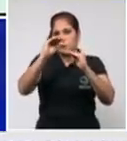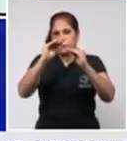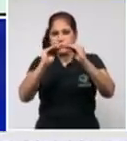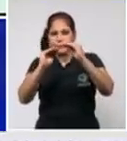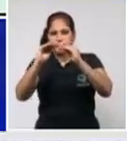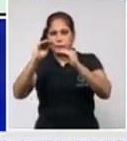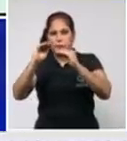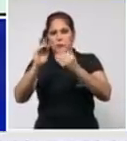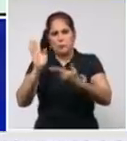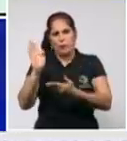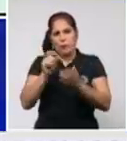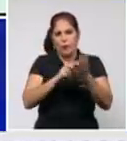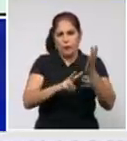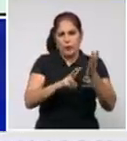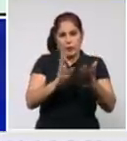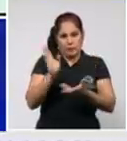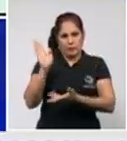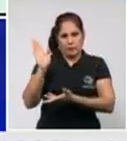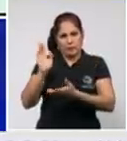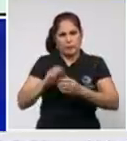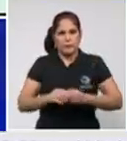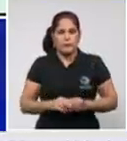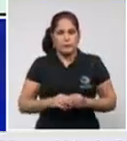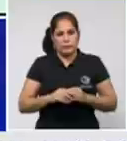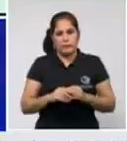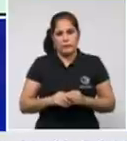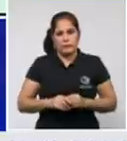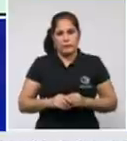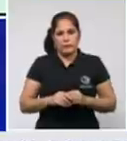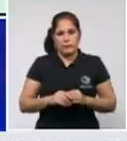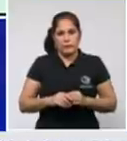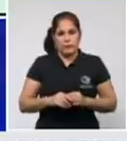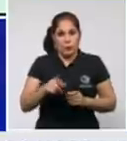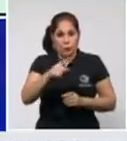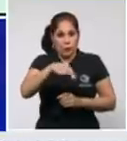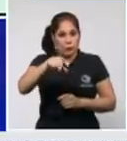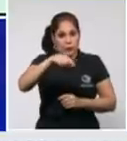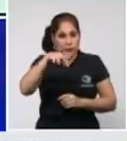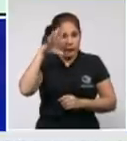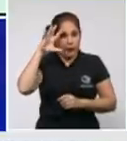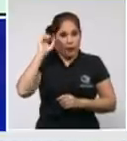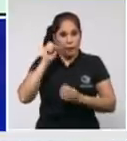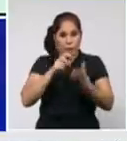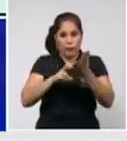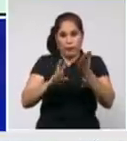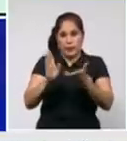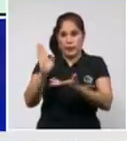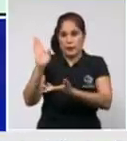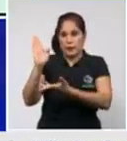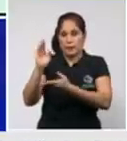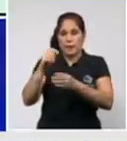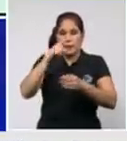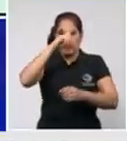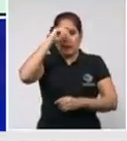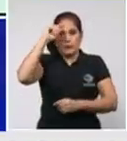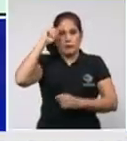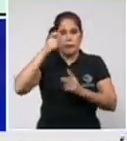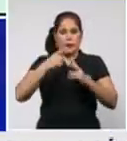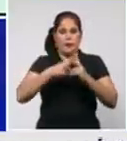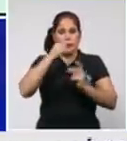aquí está por provincia, realmente. Y aquí ustedes ven que, excepto Santi Espíritus y Ciego de